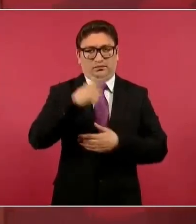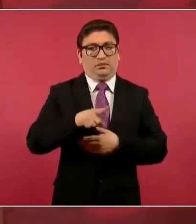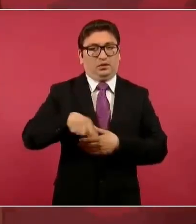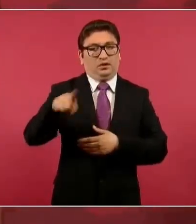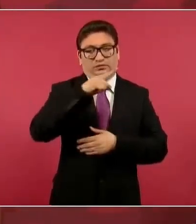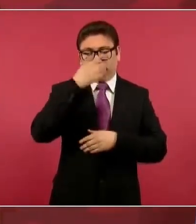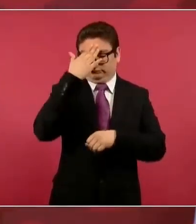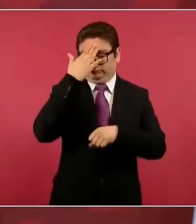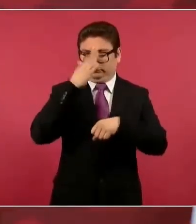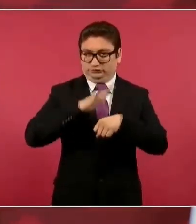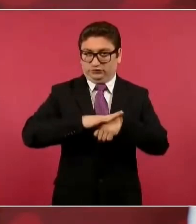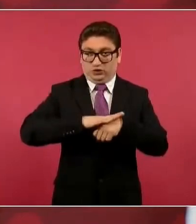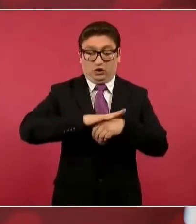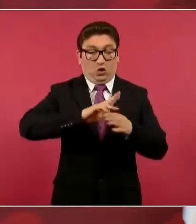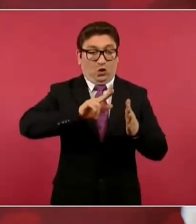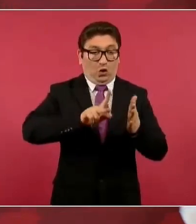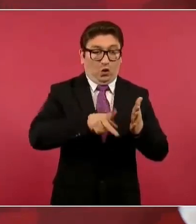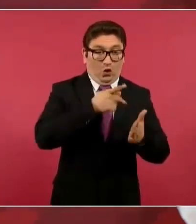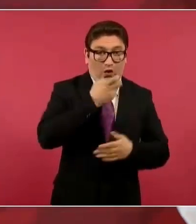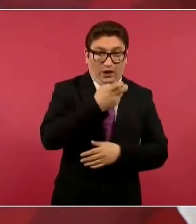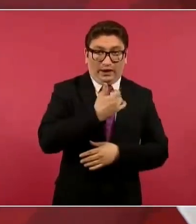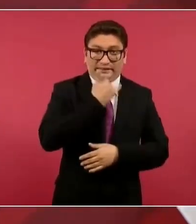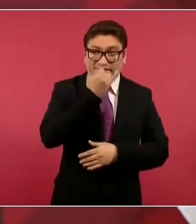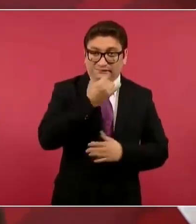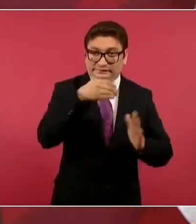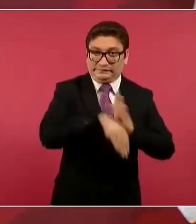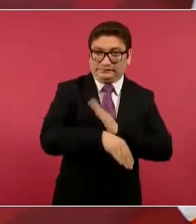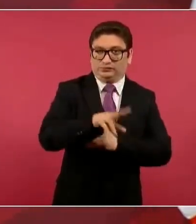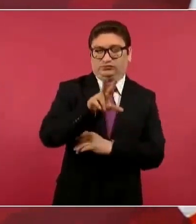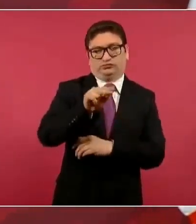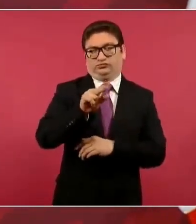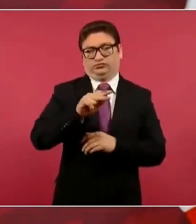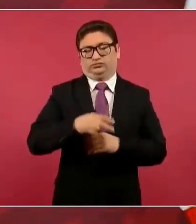vuelva a repetir. Por ejemplo,